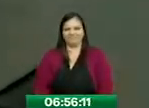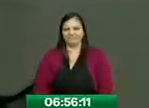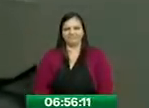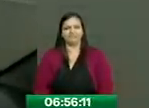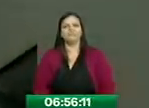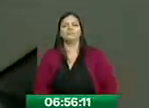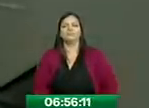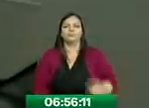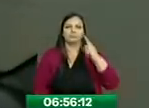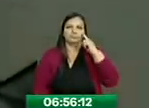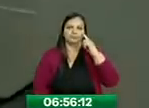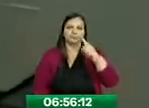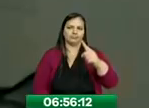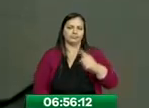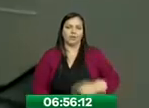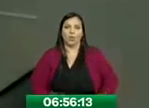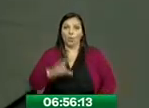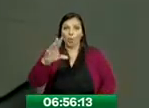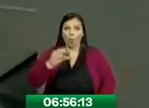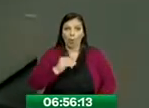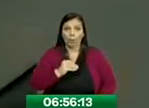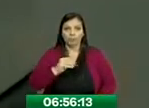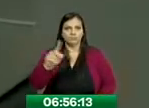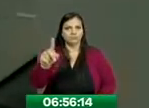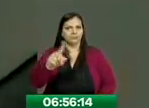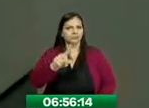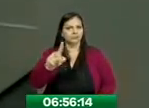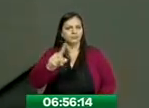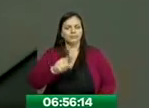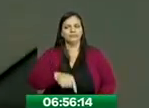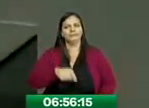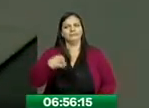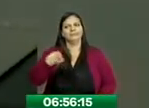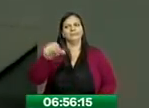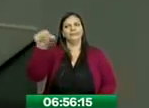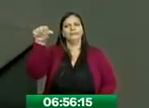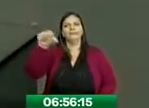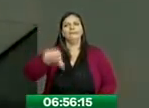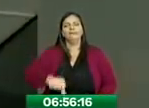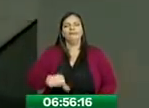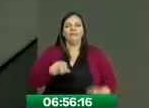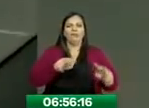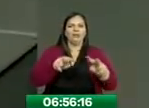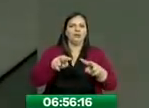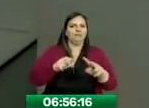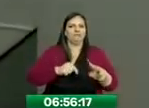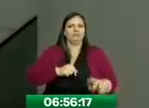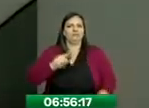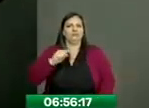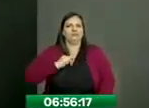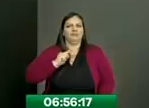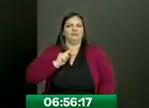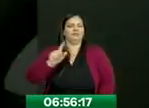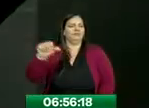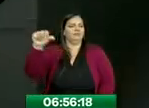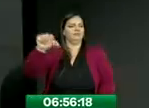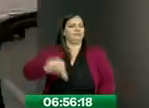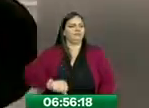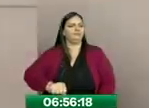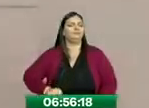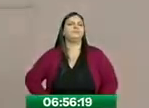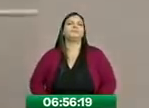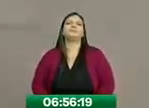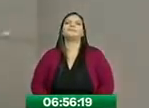observar esto que no se debe hacer y que esto sea un llamado de atención, un ejemplo para todas las personas que circulan de esa